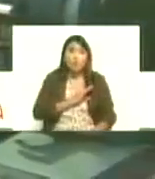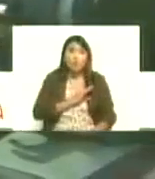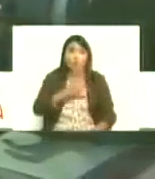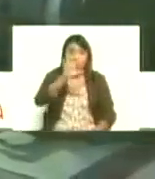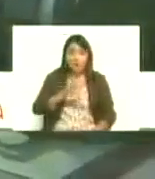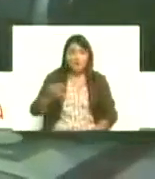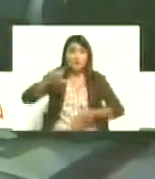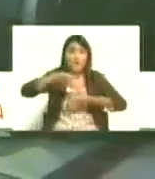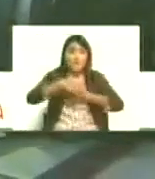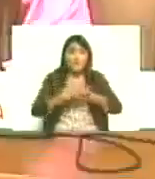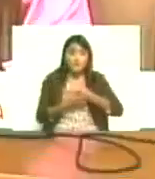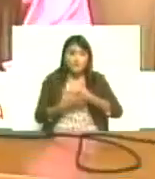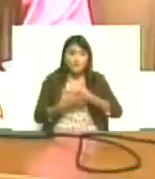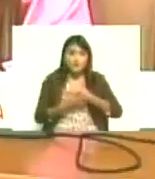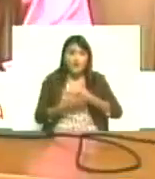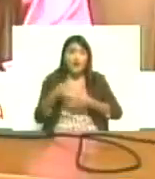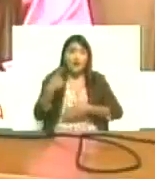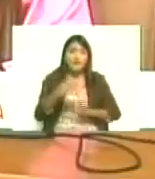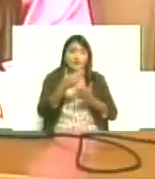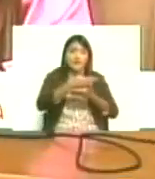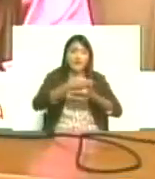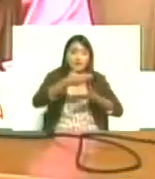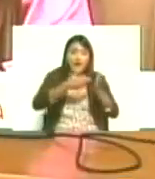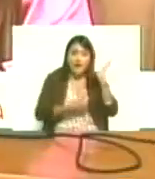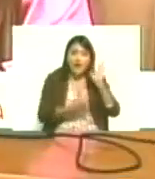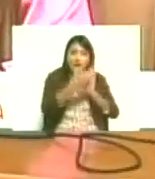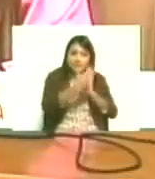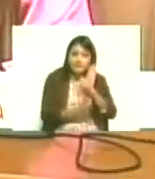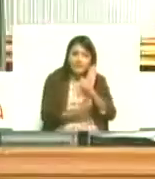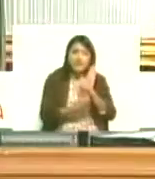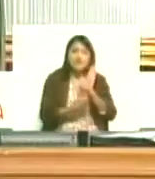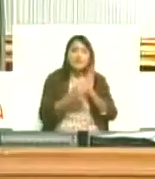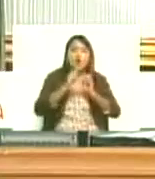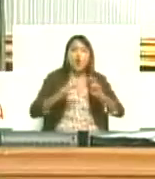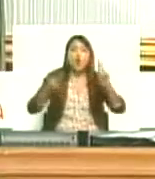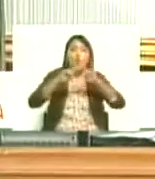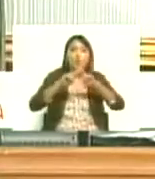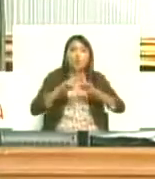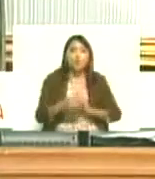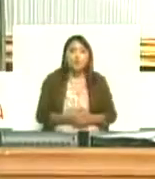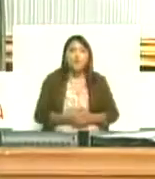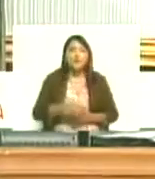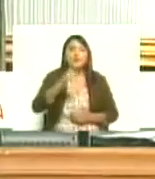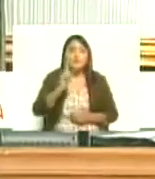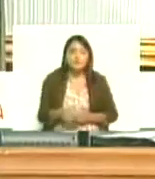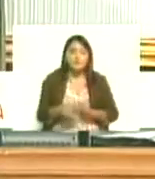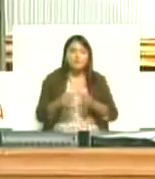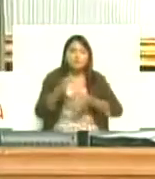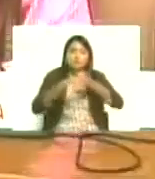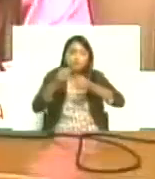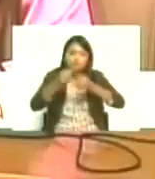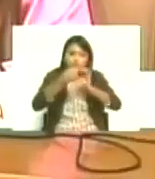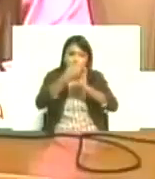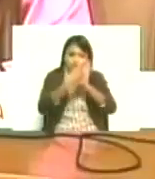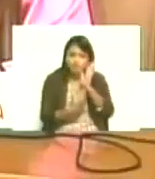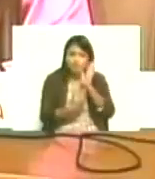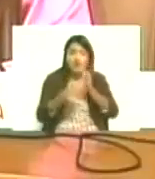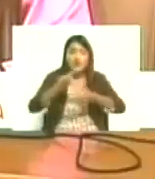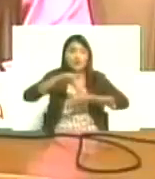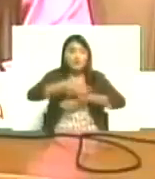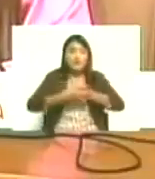estados, consagrados en la Carta de Naciones Unidas, así como la Declaración de América Latina como zona de